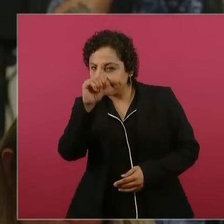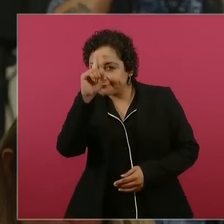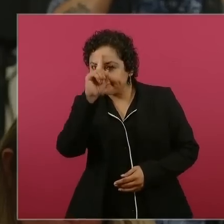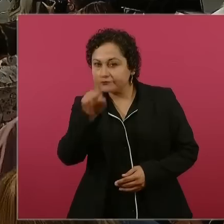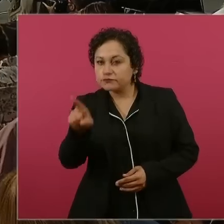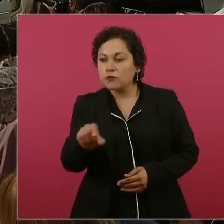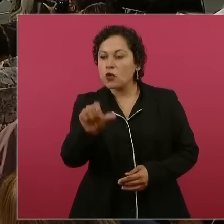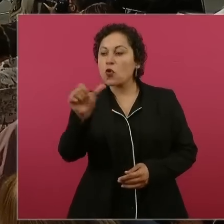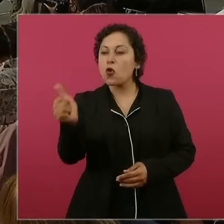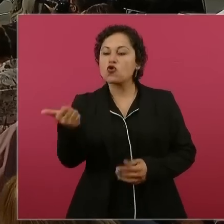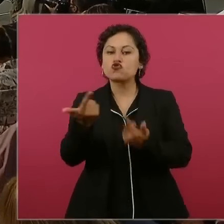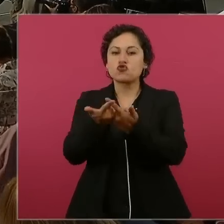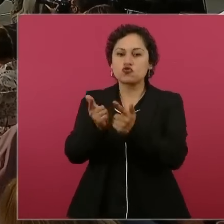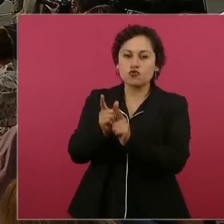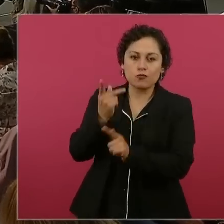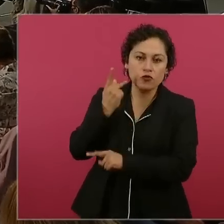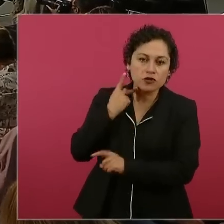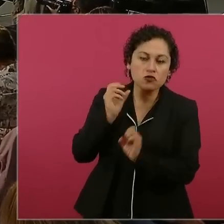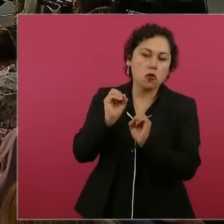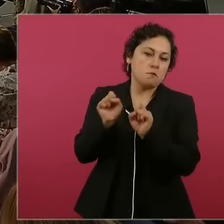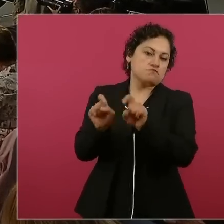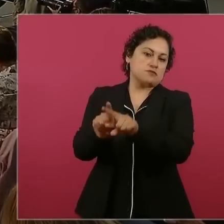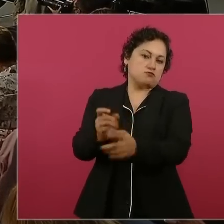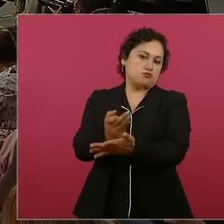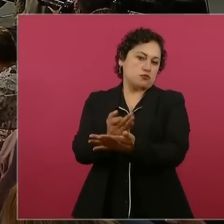partidos, presidente? Bueno,